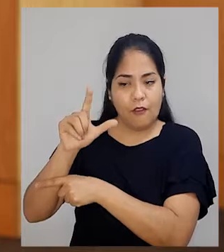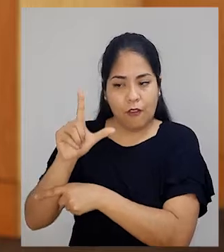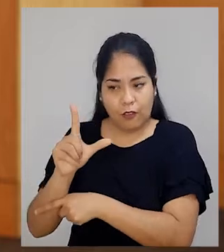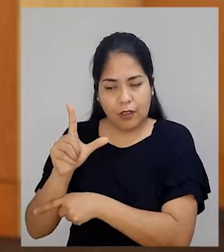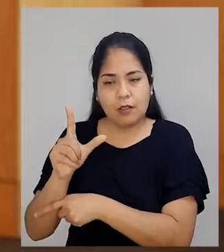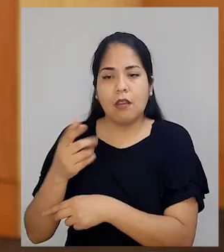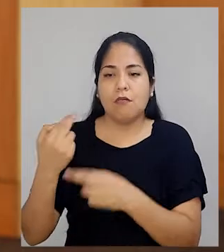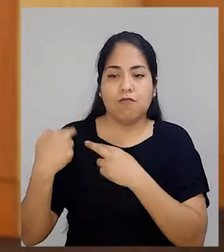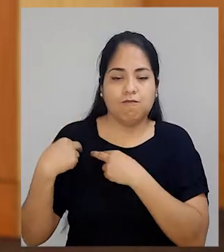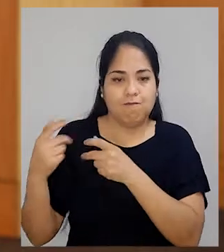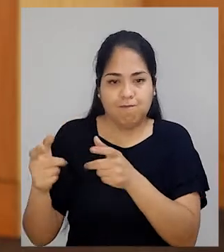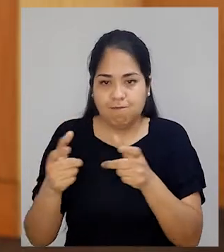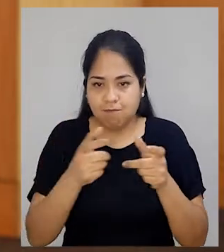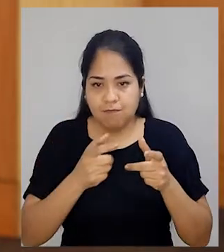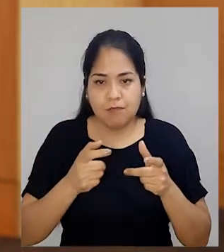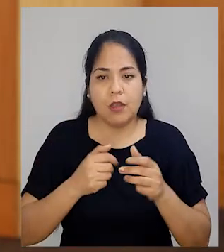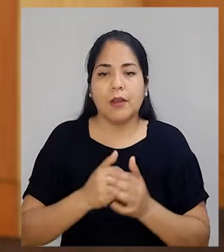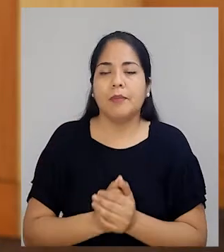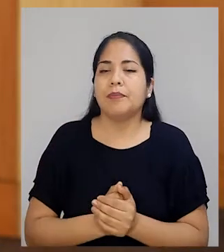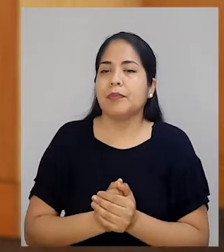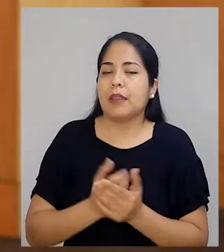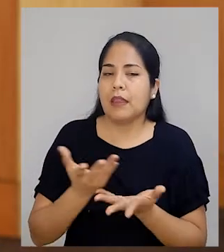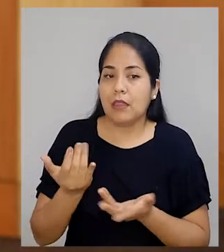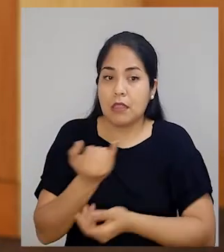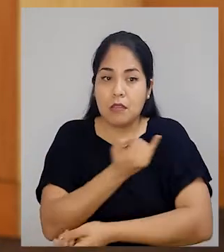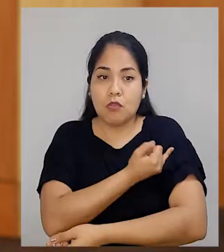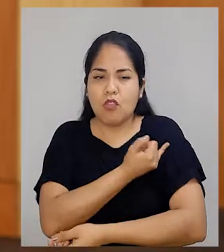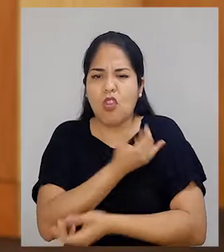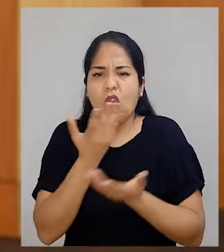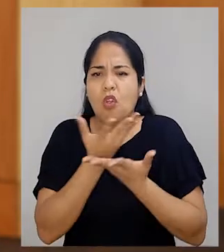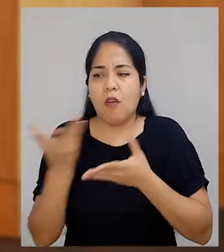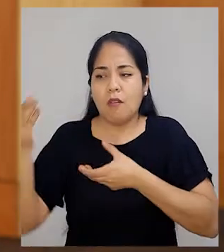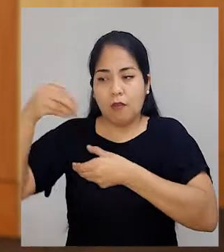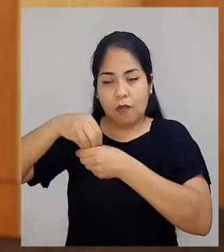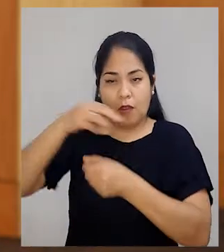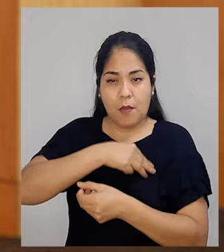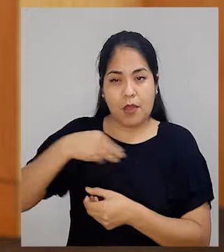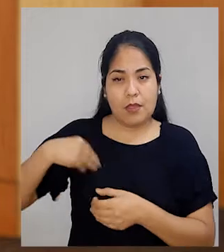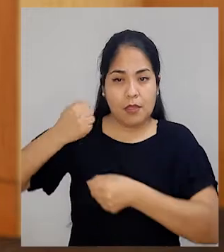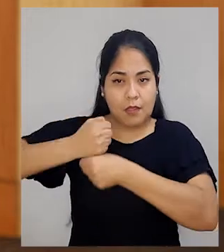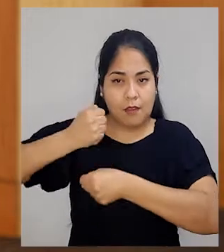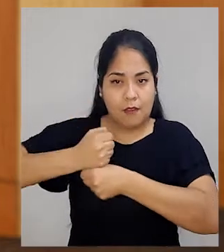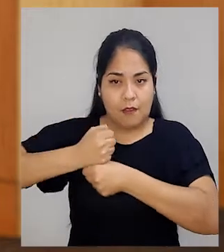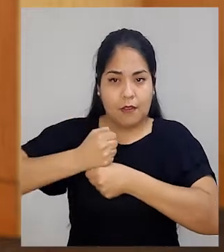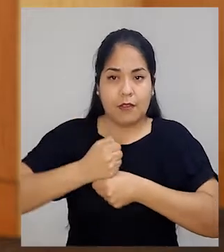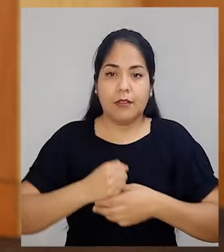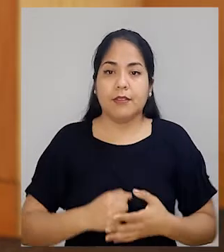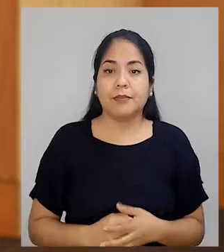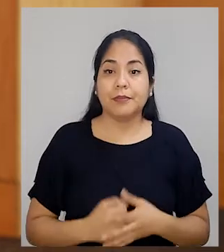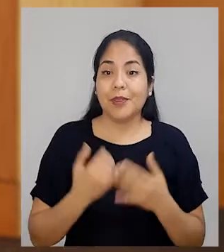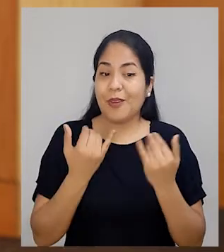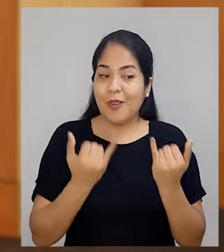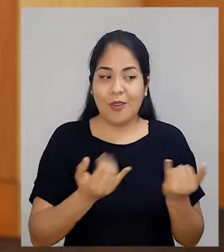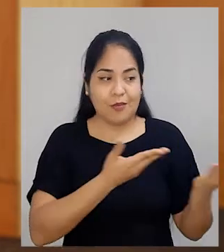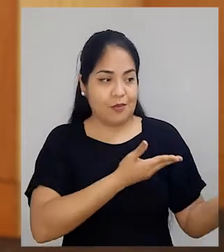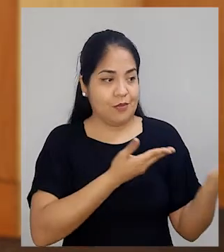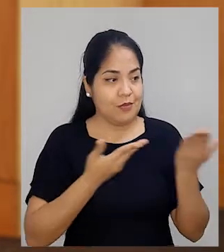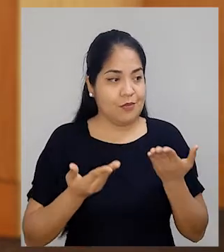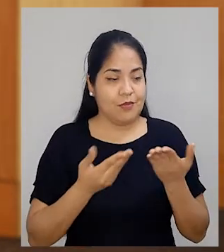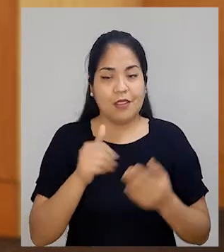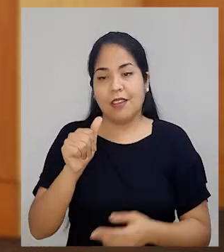Superintendencia Nacional de Fiscalización Laboral, SUNAFIL. Es una entidad adscrita al Ministerio de Trabajo y Promoción del